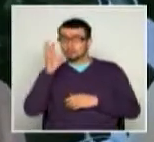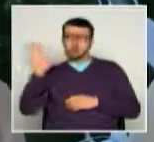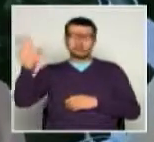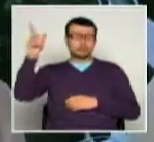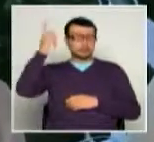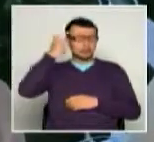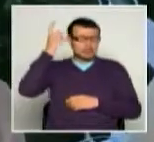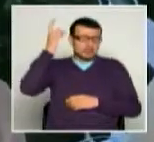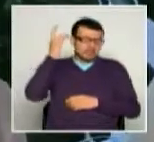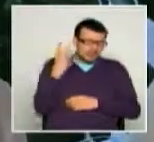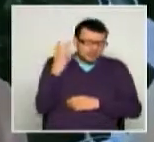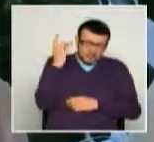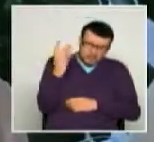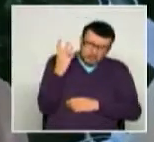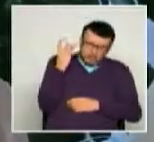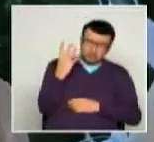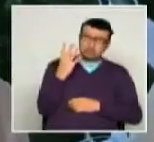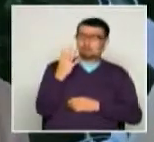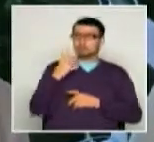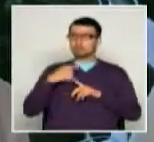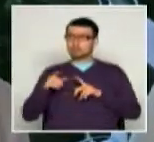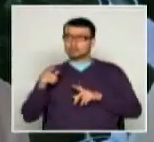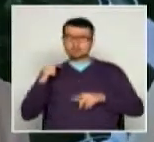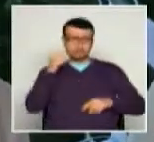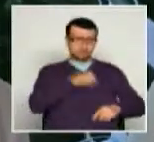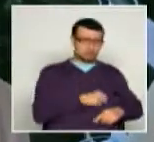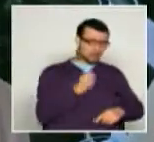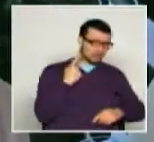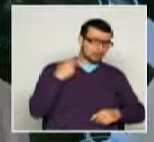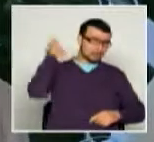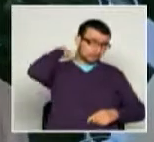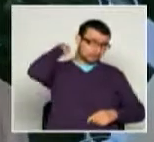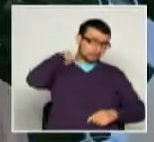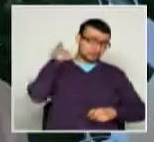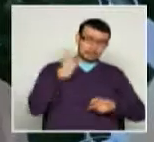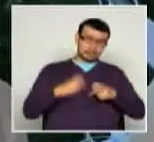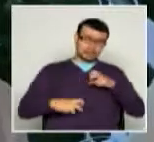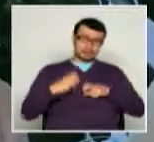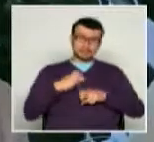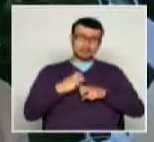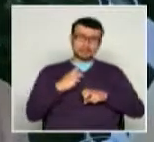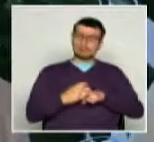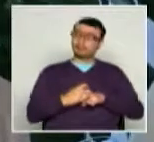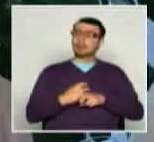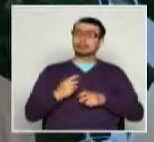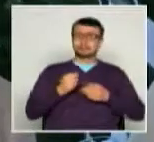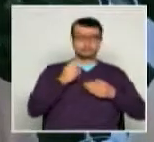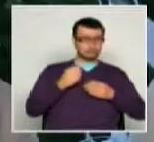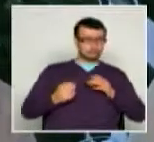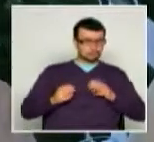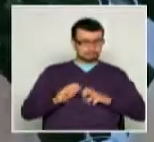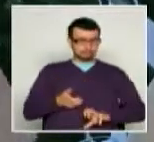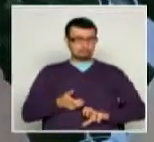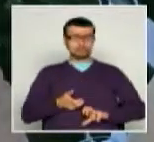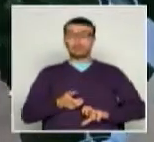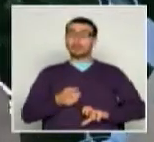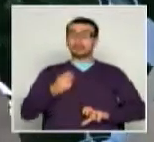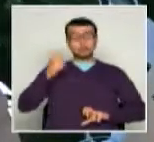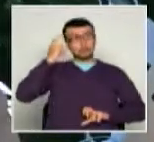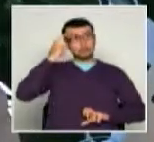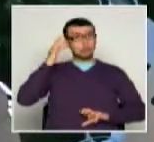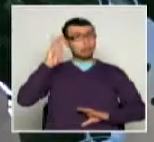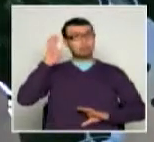migrañas, ¿sí? Que no es más que un dolor irradiado por una cervicalgia, y se ha venido confundiendo con estos dolorcitos de cabeza con migraña.